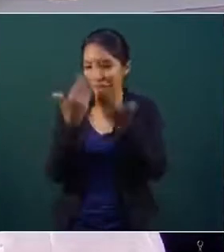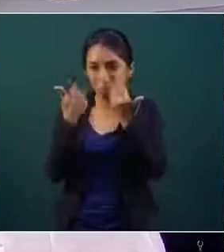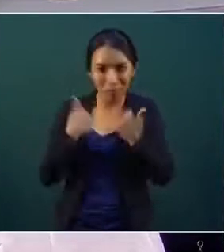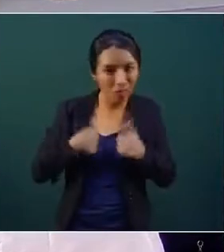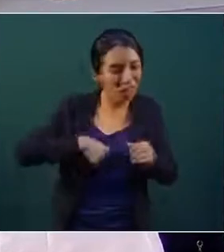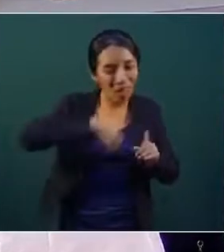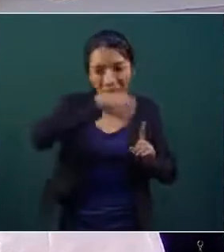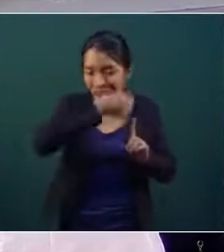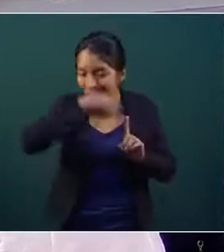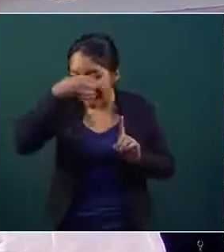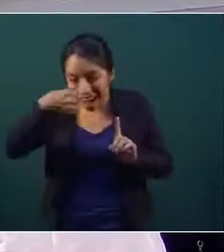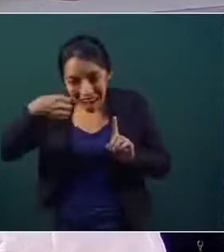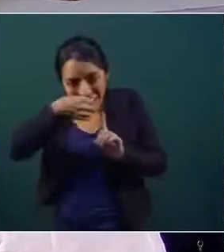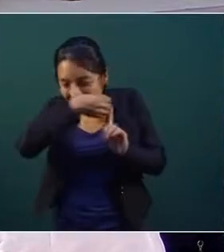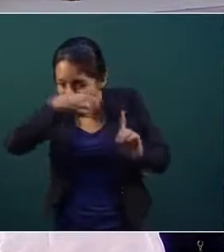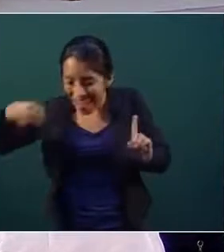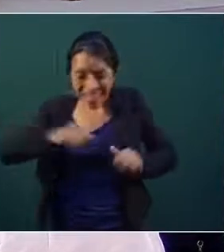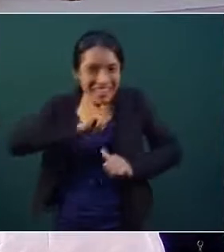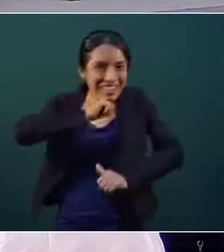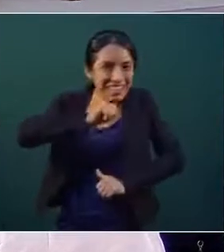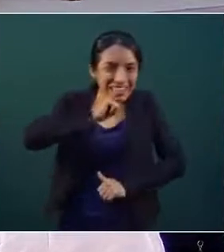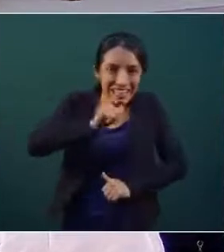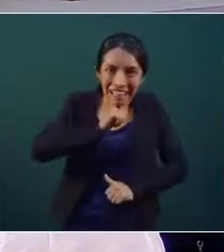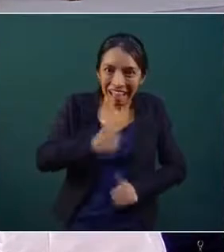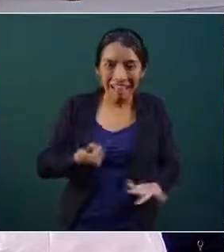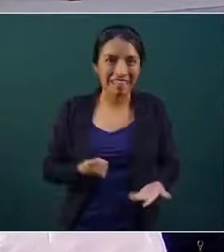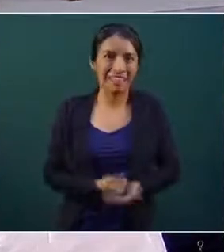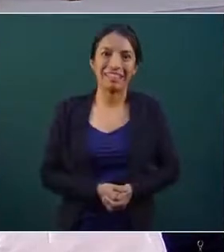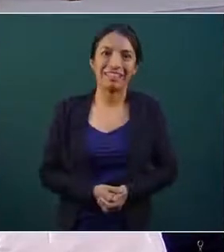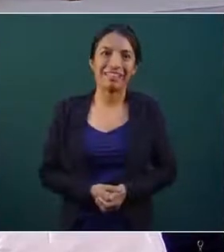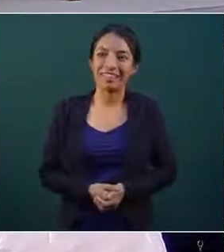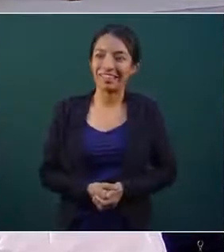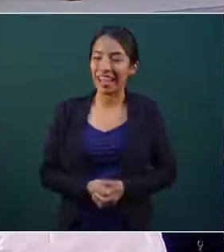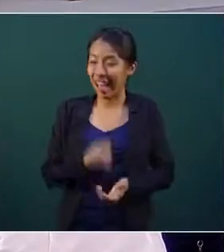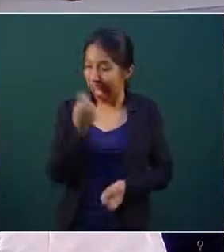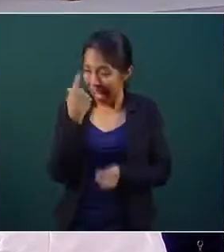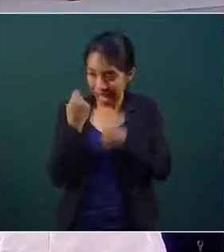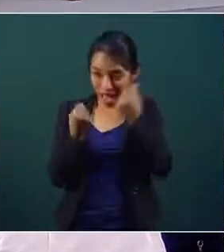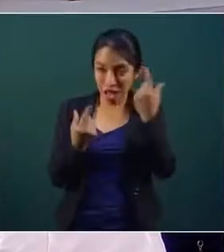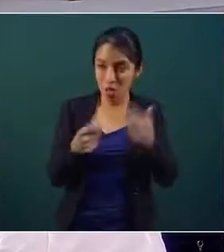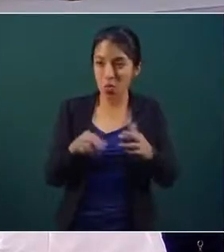Puertos que estaban tomados por la delincuencia.